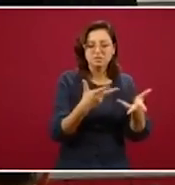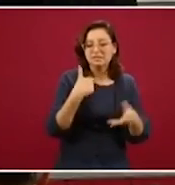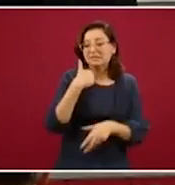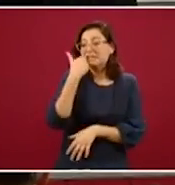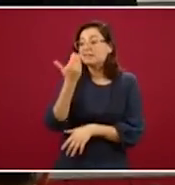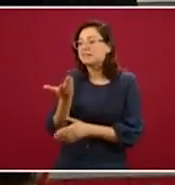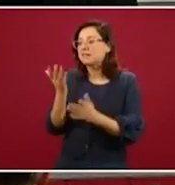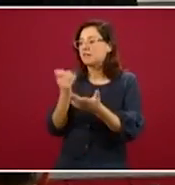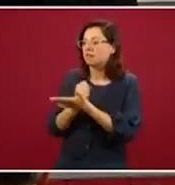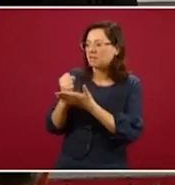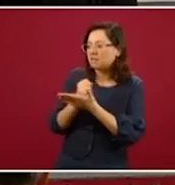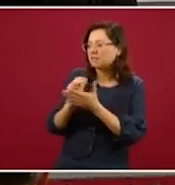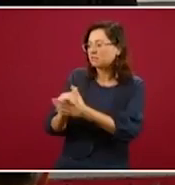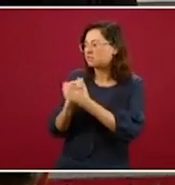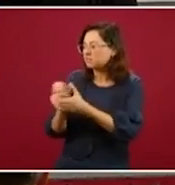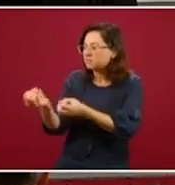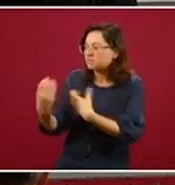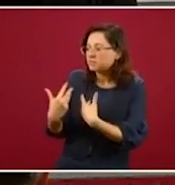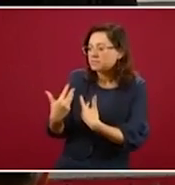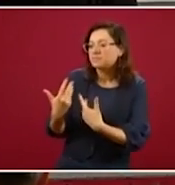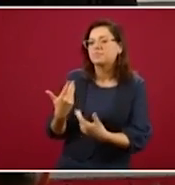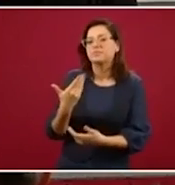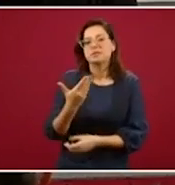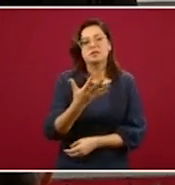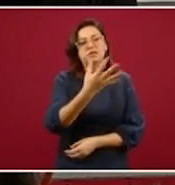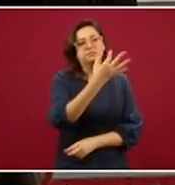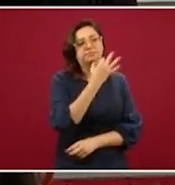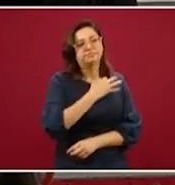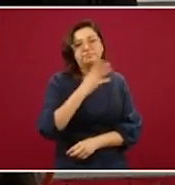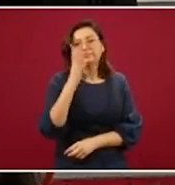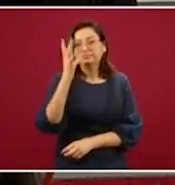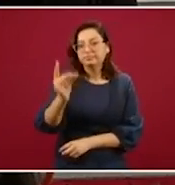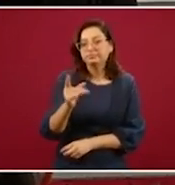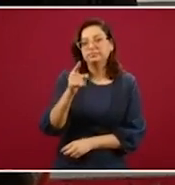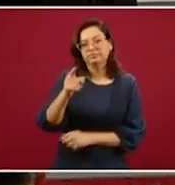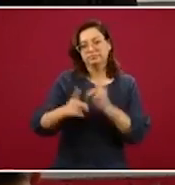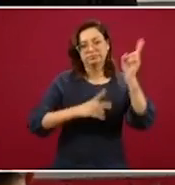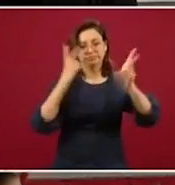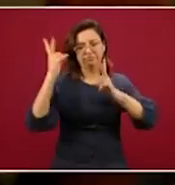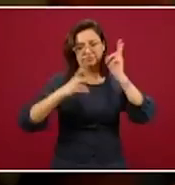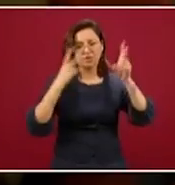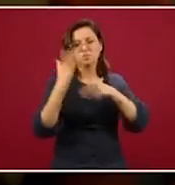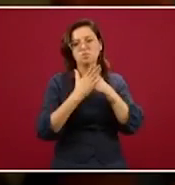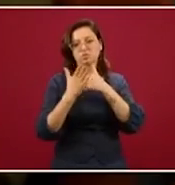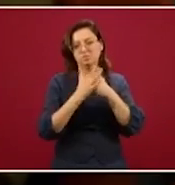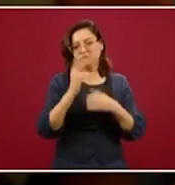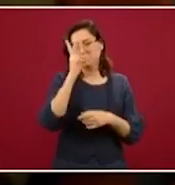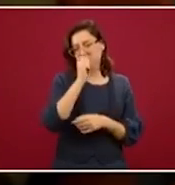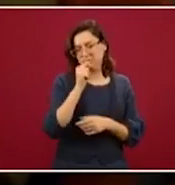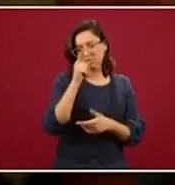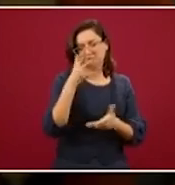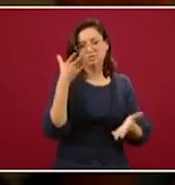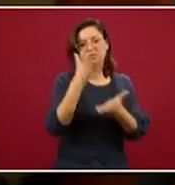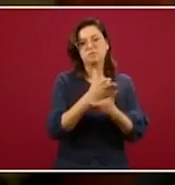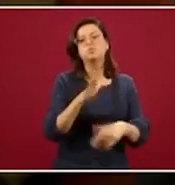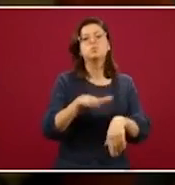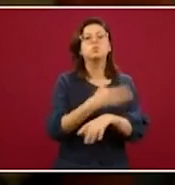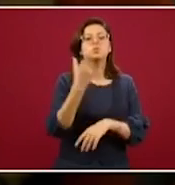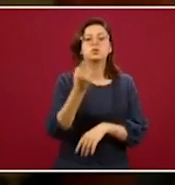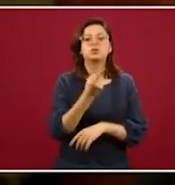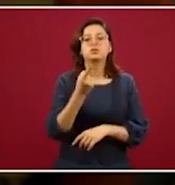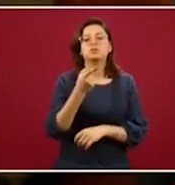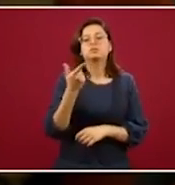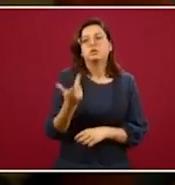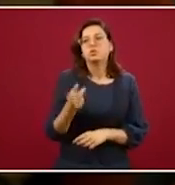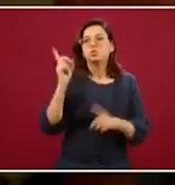programas. De hecho, me pidieron que le corriera una invitación a que las visite, ahora que vaya a Hermosillo, en particular porque dicen que tienen